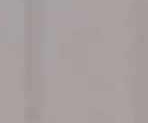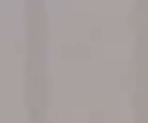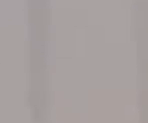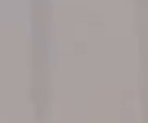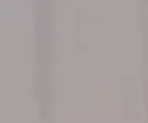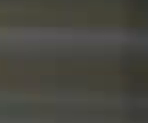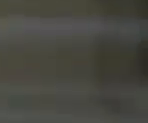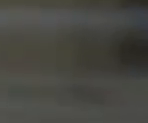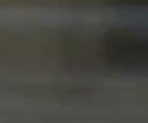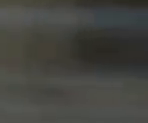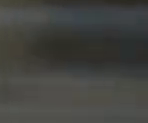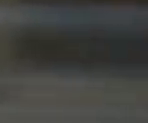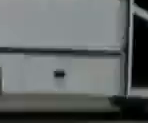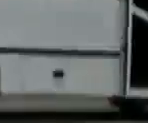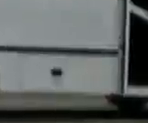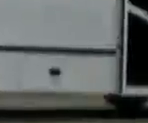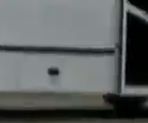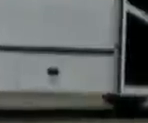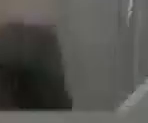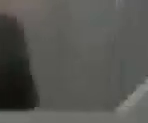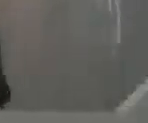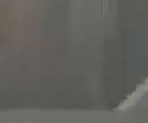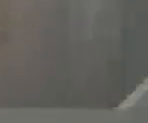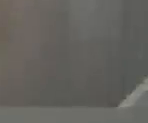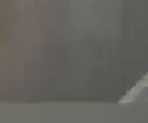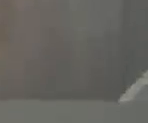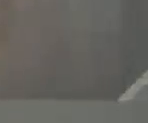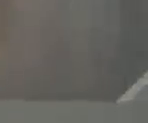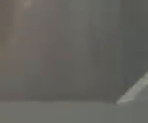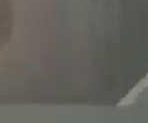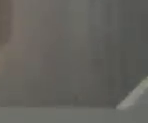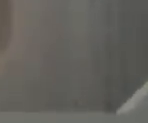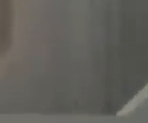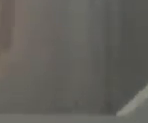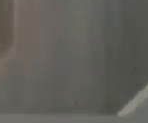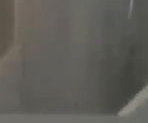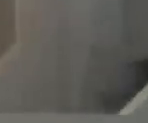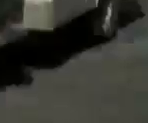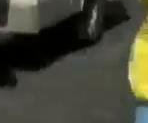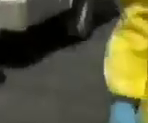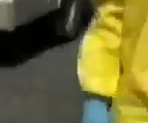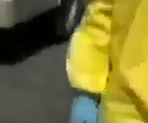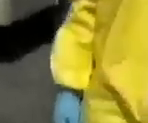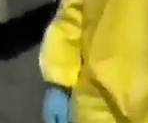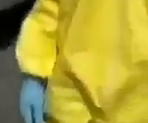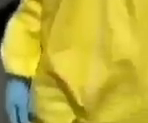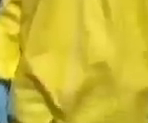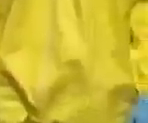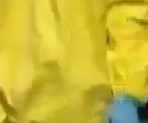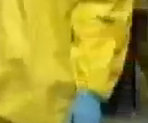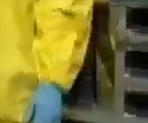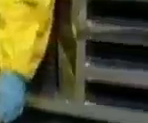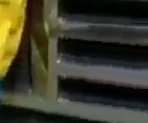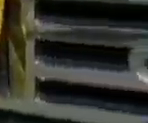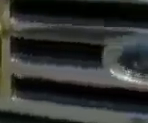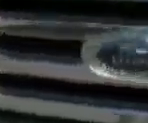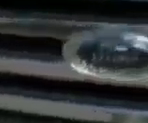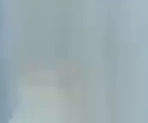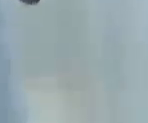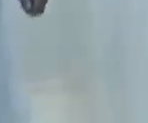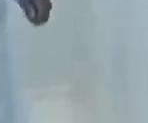y colaboración de todos los sectores que sumaron sus aportes y demuestran que juntos podemos vencer